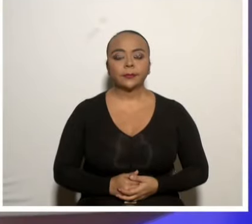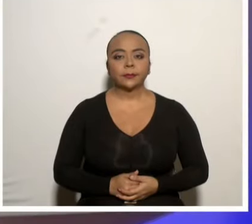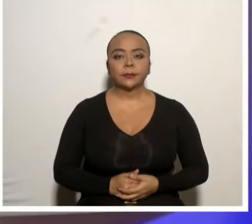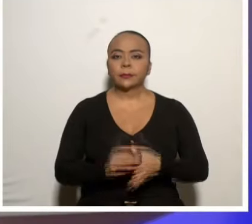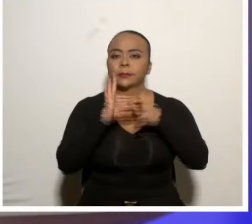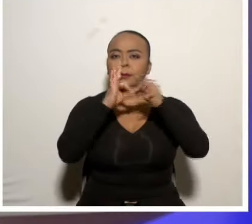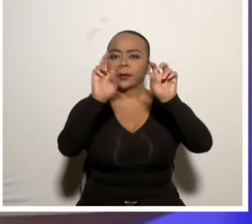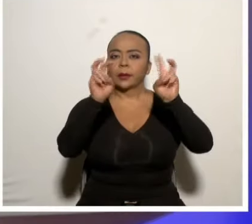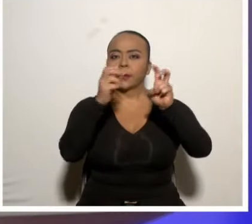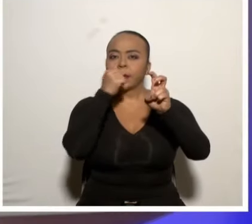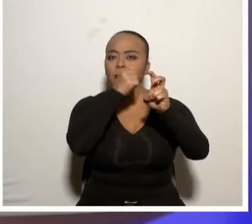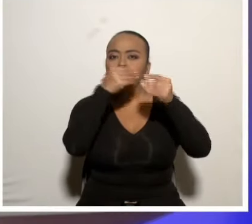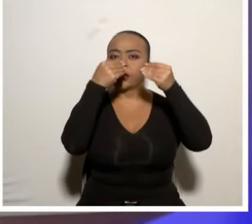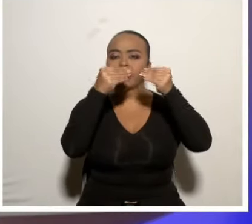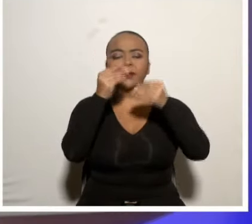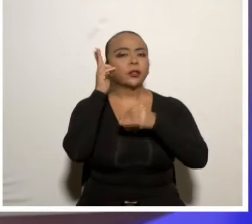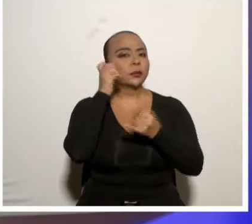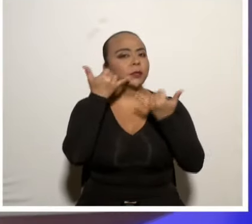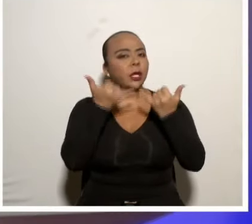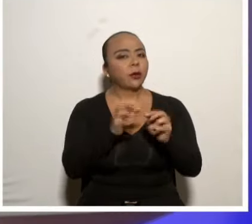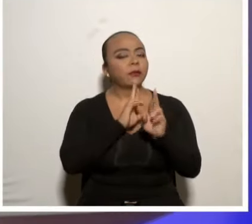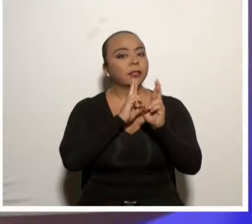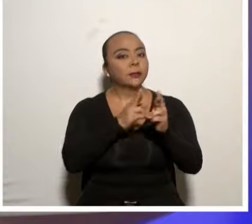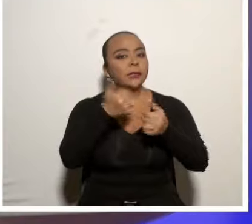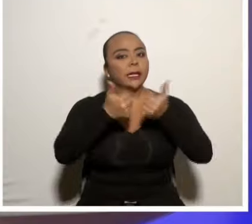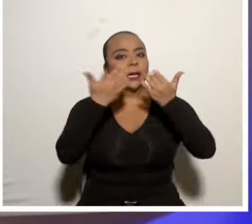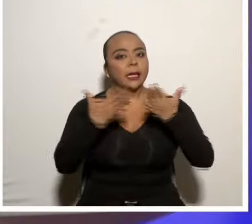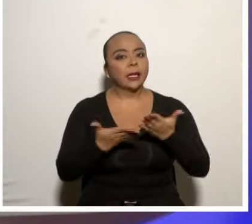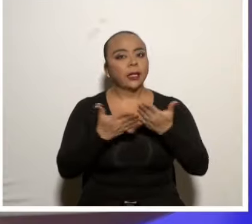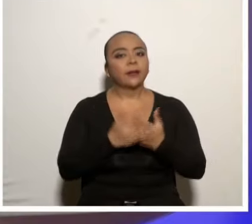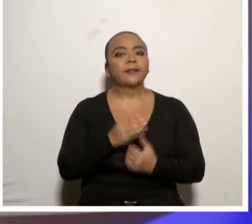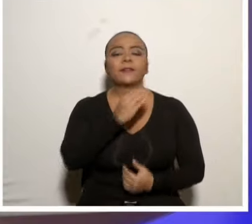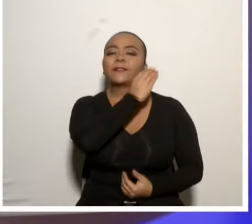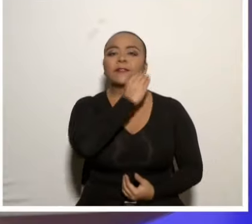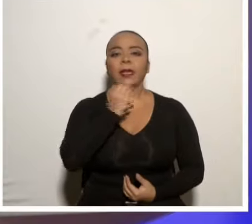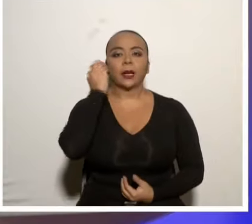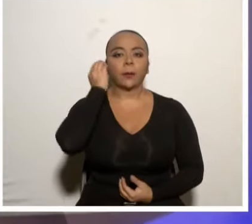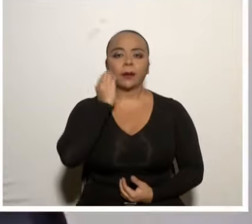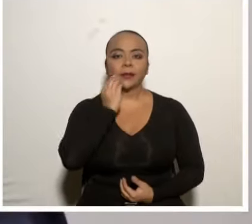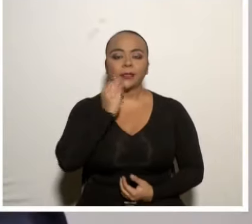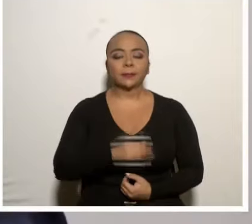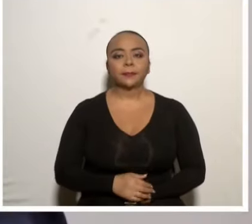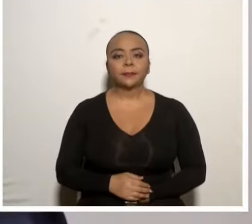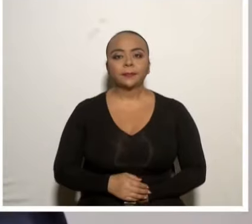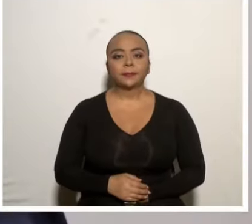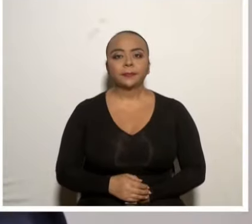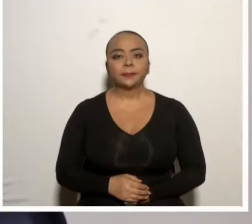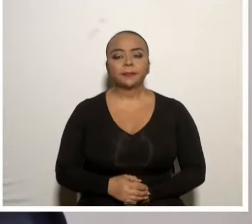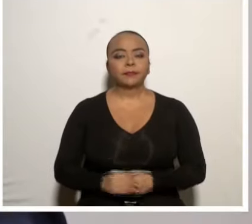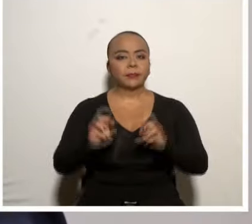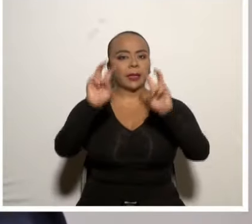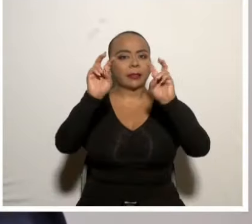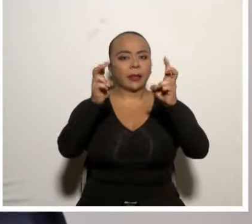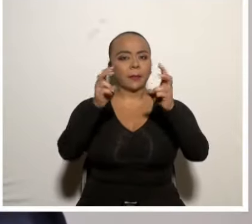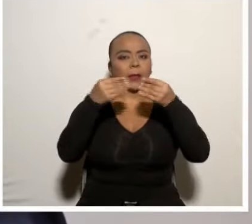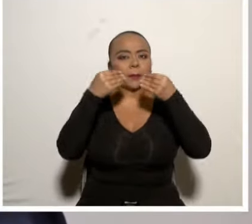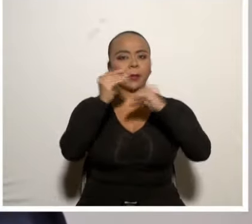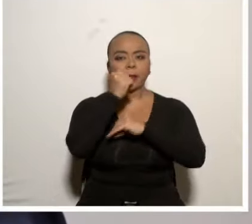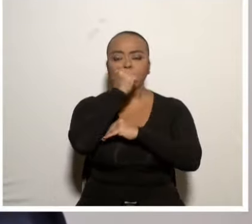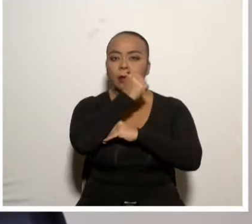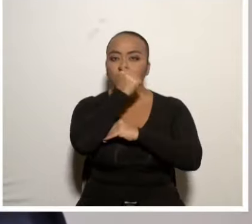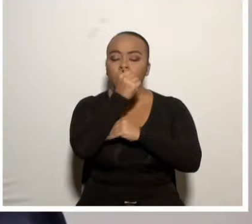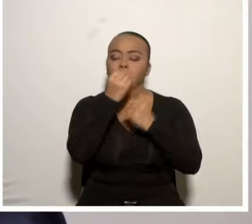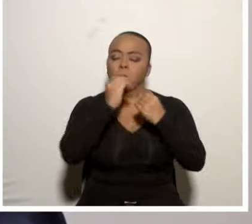Sobre el tema de narcotráfico, escuchamos ahora la respuesta del candidato Federico Malavasi. El tema del narcotráfico es un tema